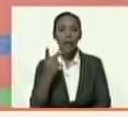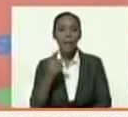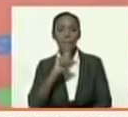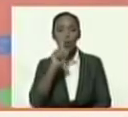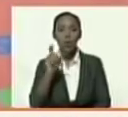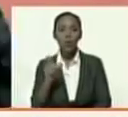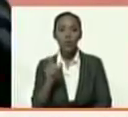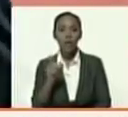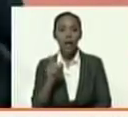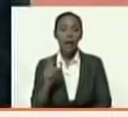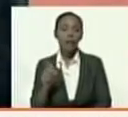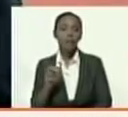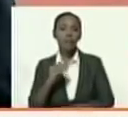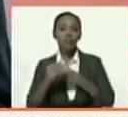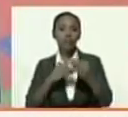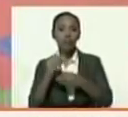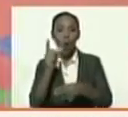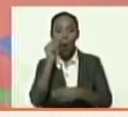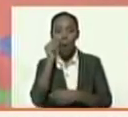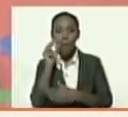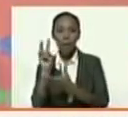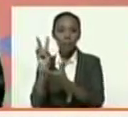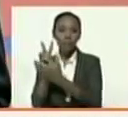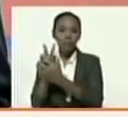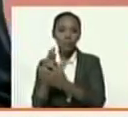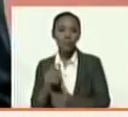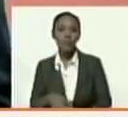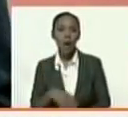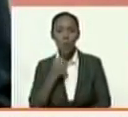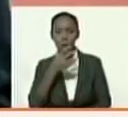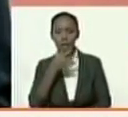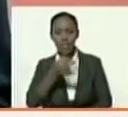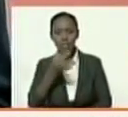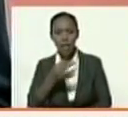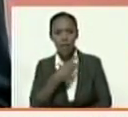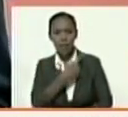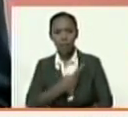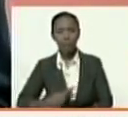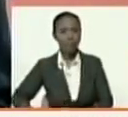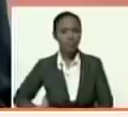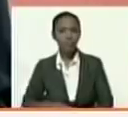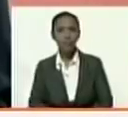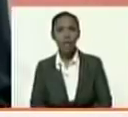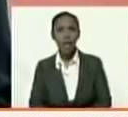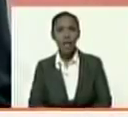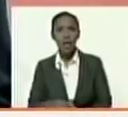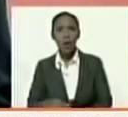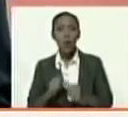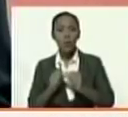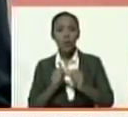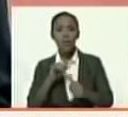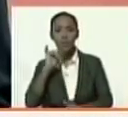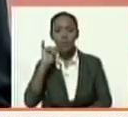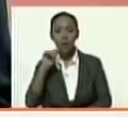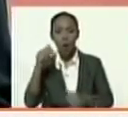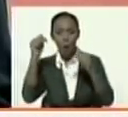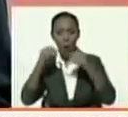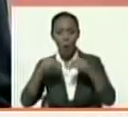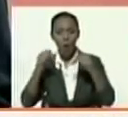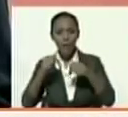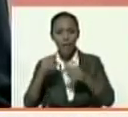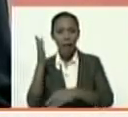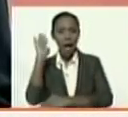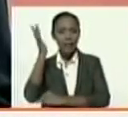por Venevisión. Buenas tardes, vicepresidente de la directiva del partido. Según información que trascendió el día de hoy de la